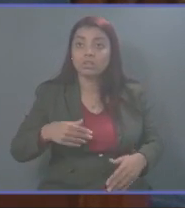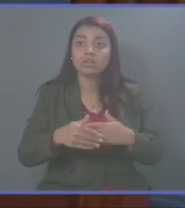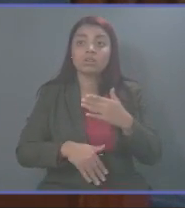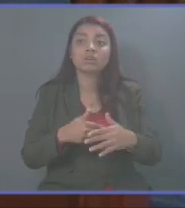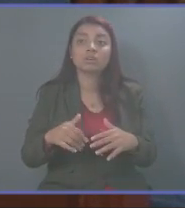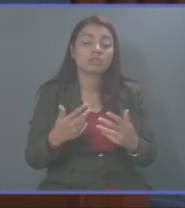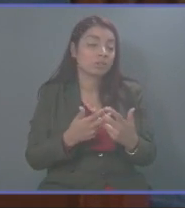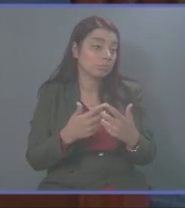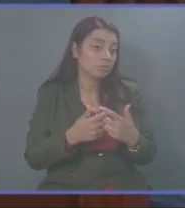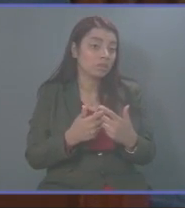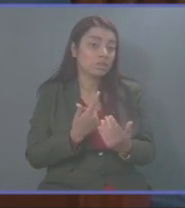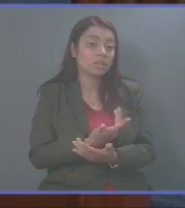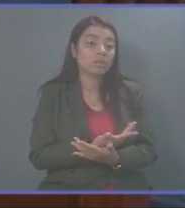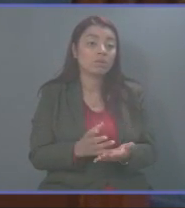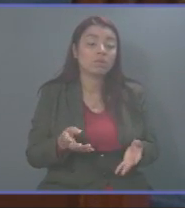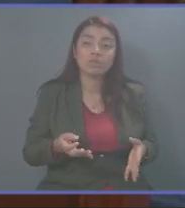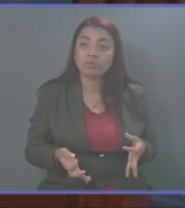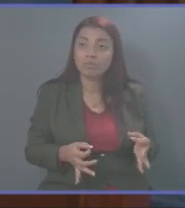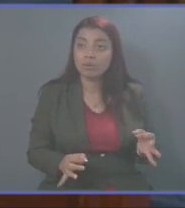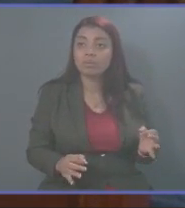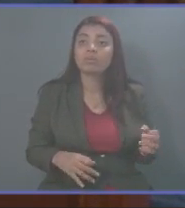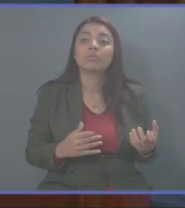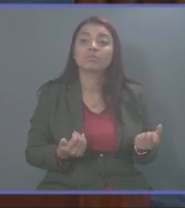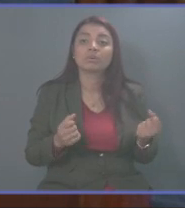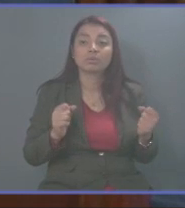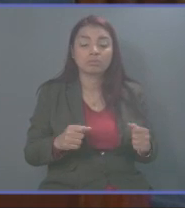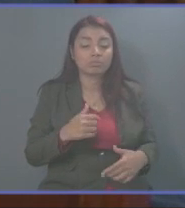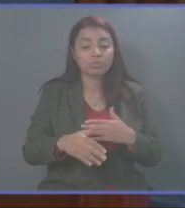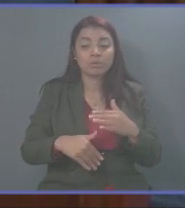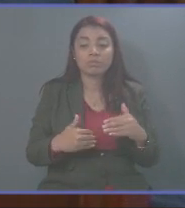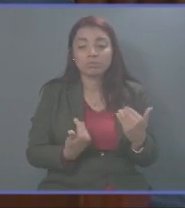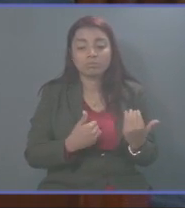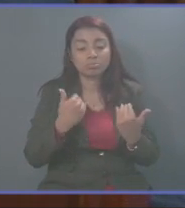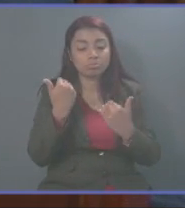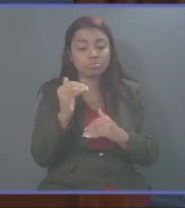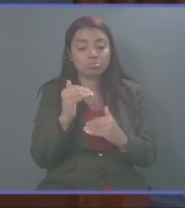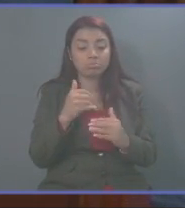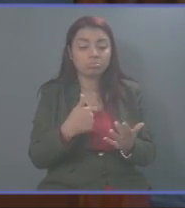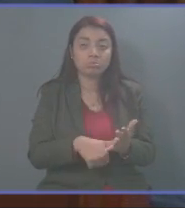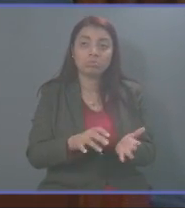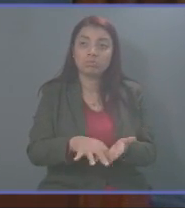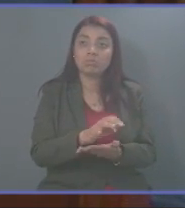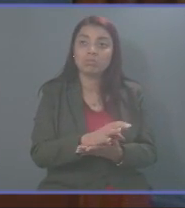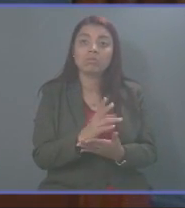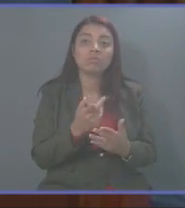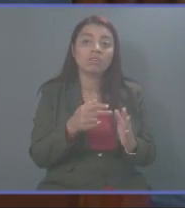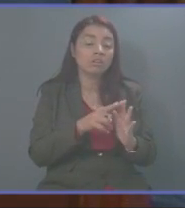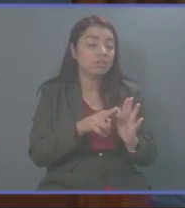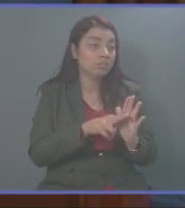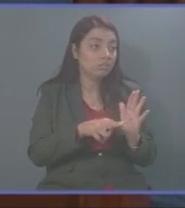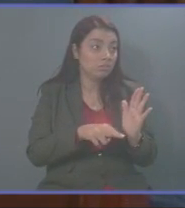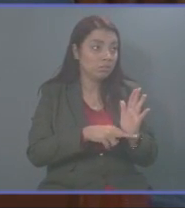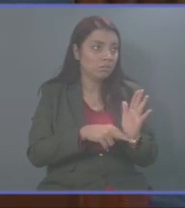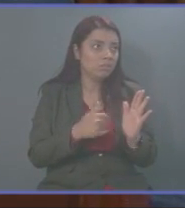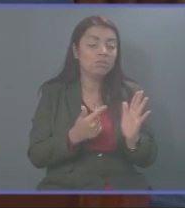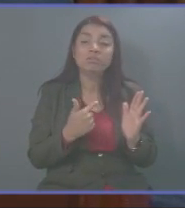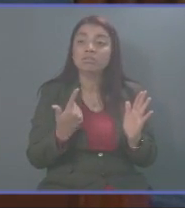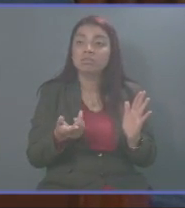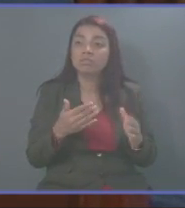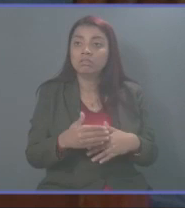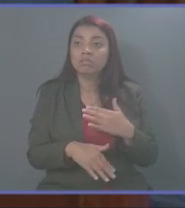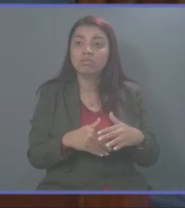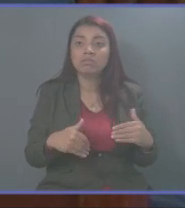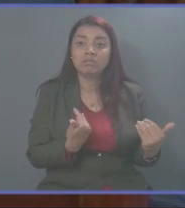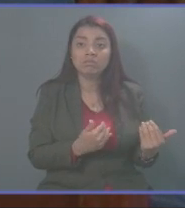gestores de residuos de cualquier tipo se estipulen cláusulas que limiten la potestad de las municipalidades de normar sobre la forma en la que los